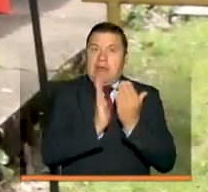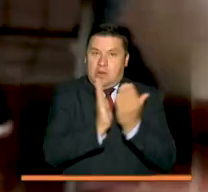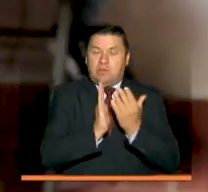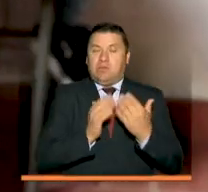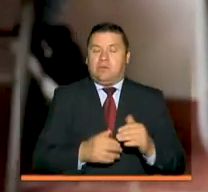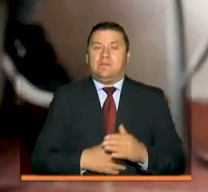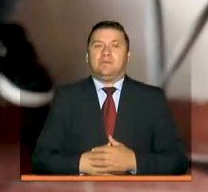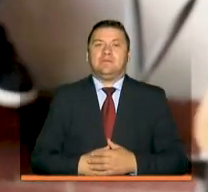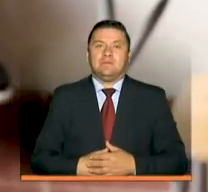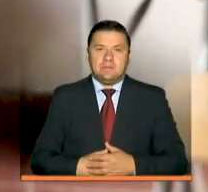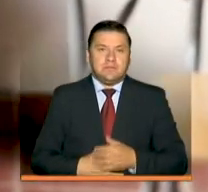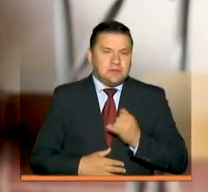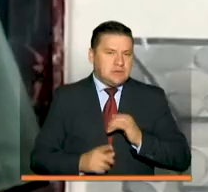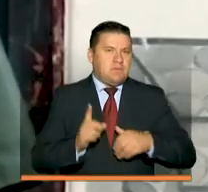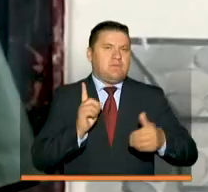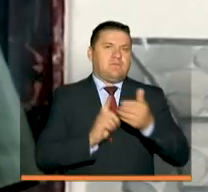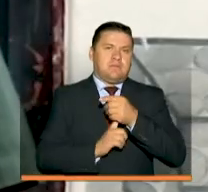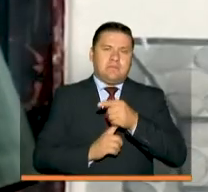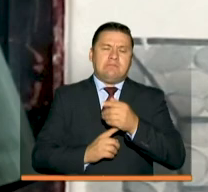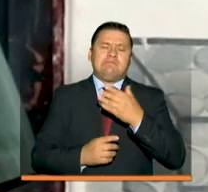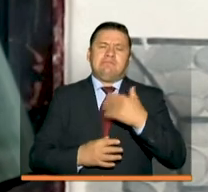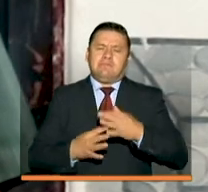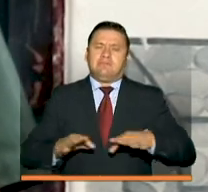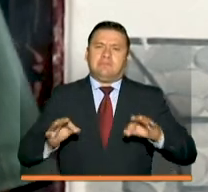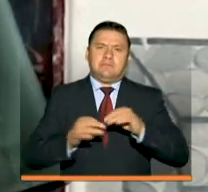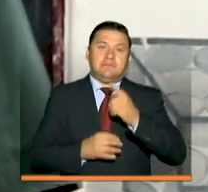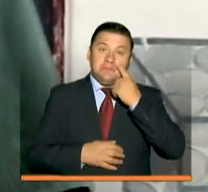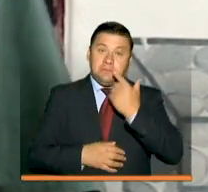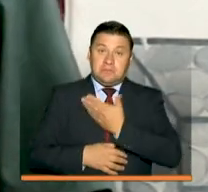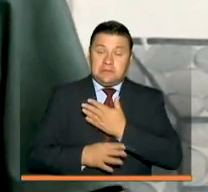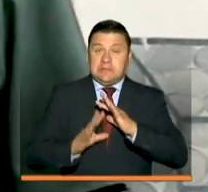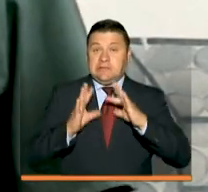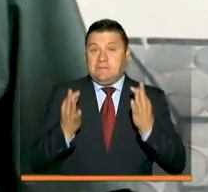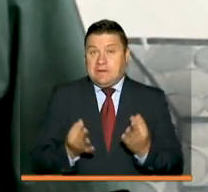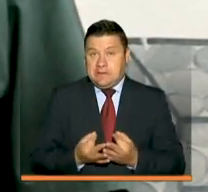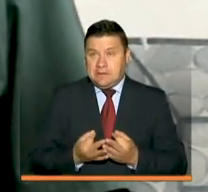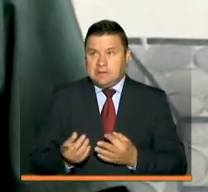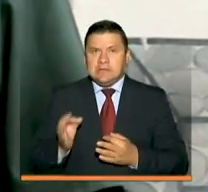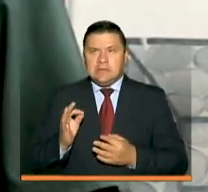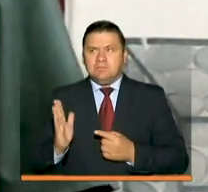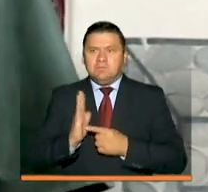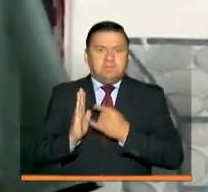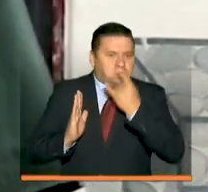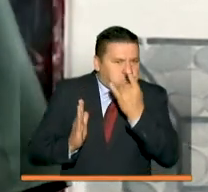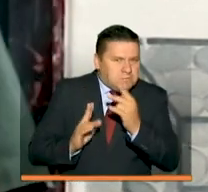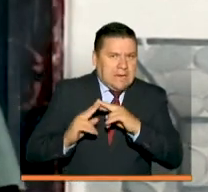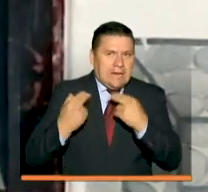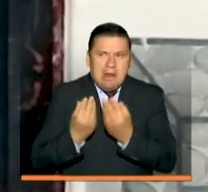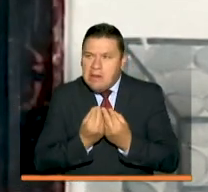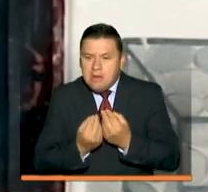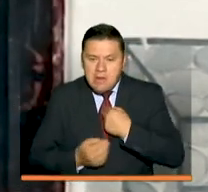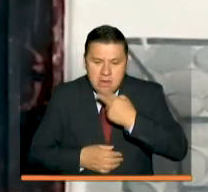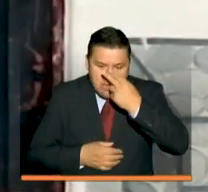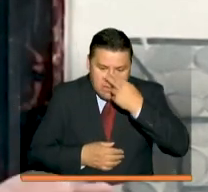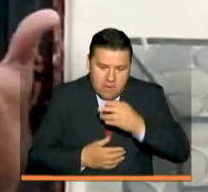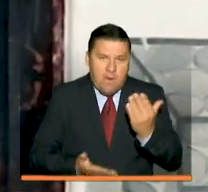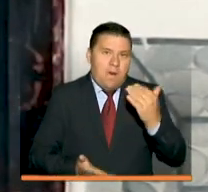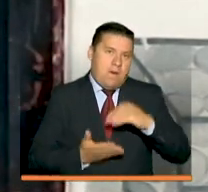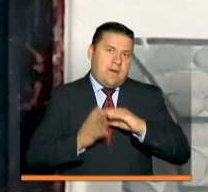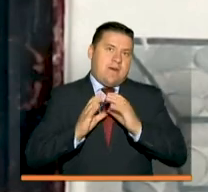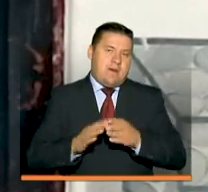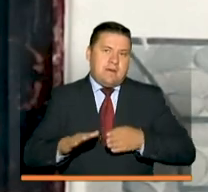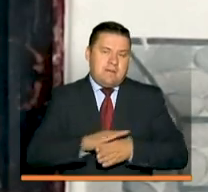educativa. Encontramos que gran parte de los padres de familia mostraron el interés para que sus hijos